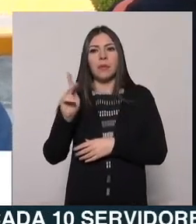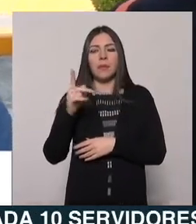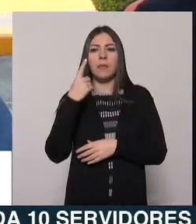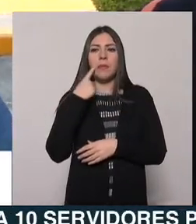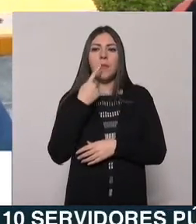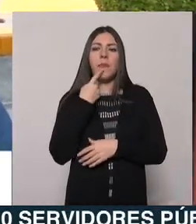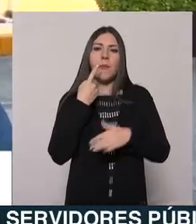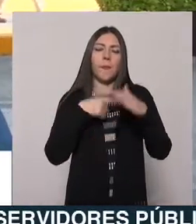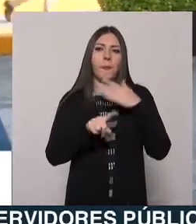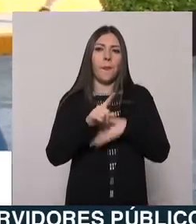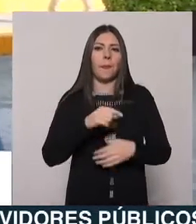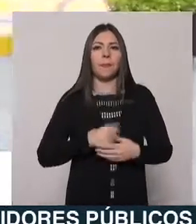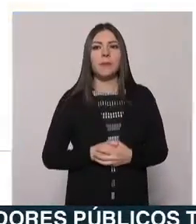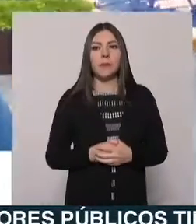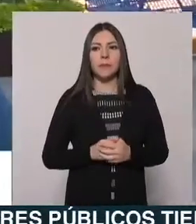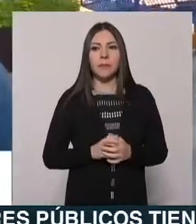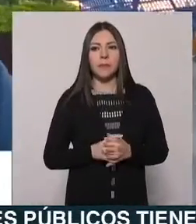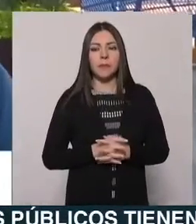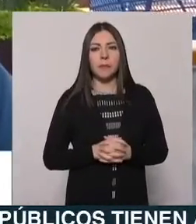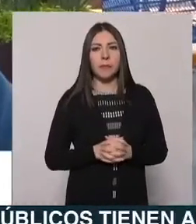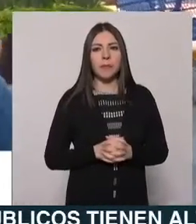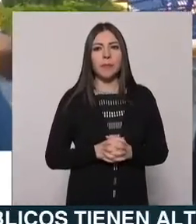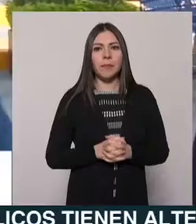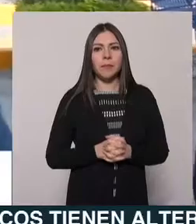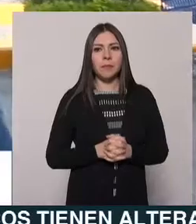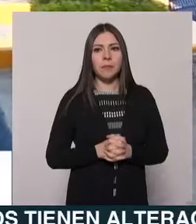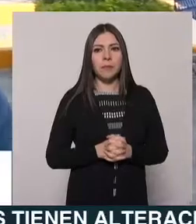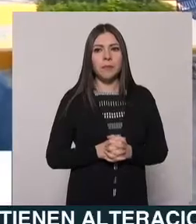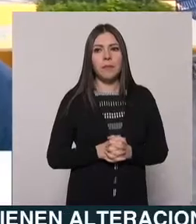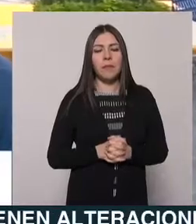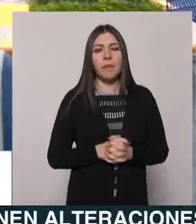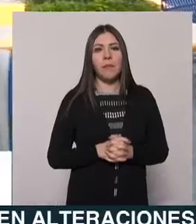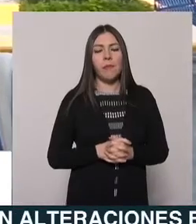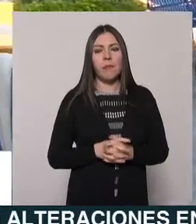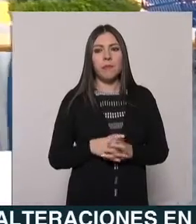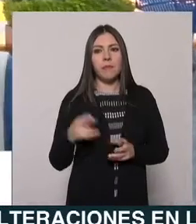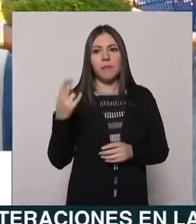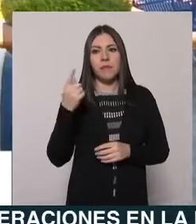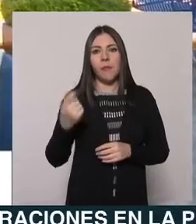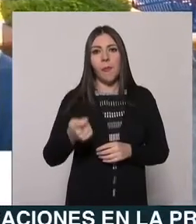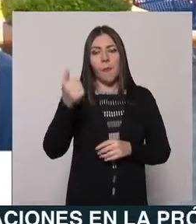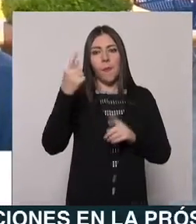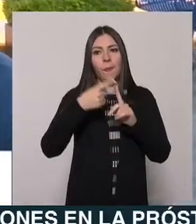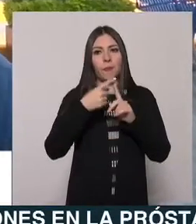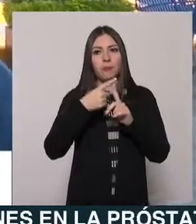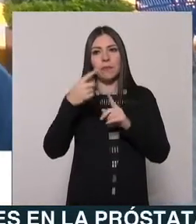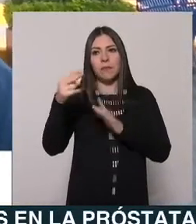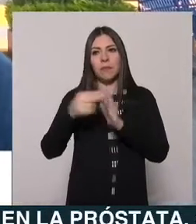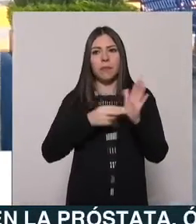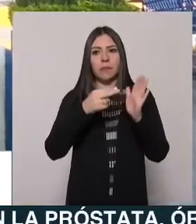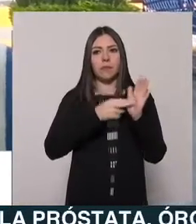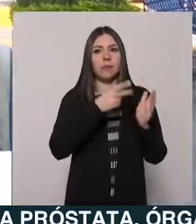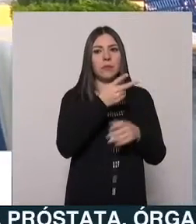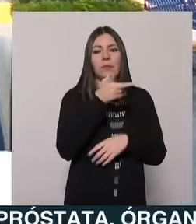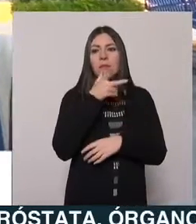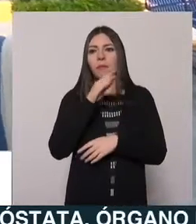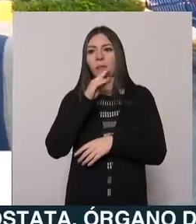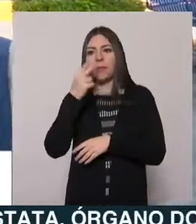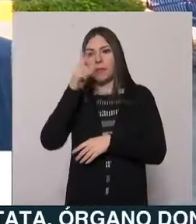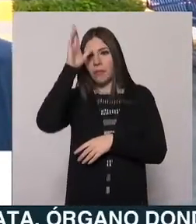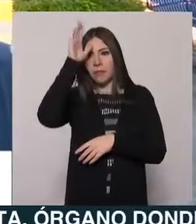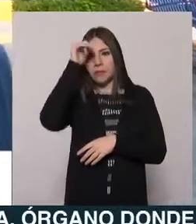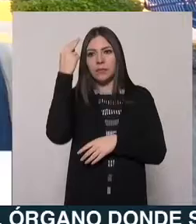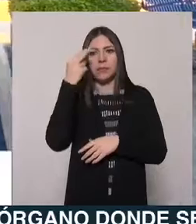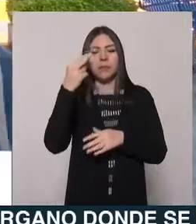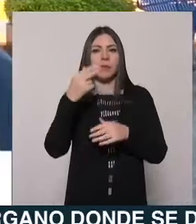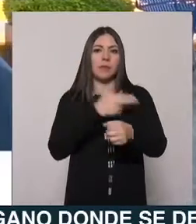a levantar la denuncia. Pues de entrada la autorización de los dos padres, obviamente que tengan sus papeles en